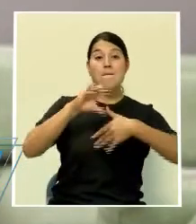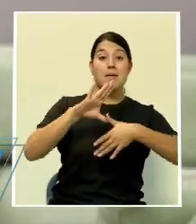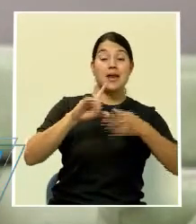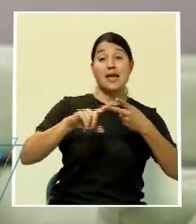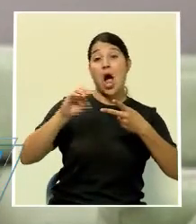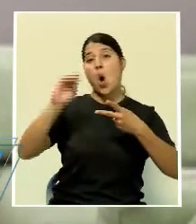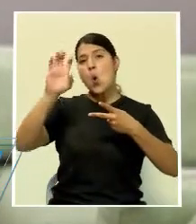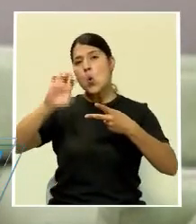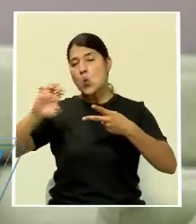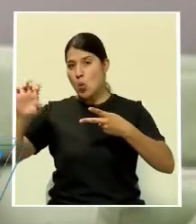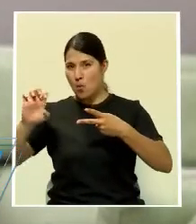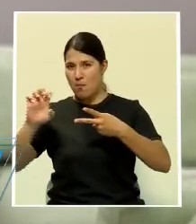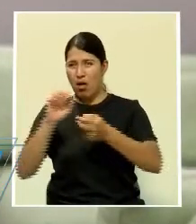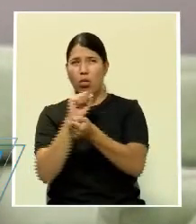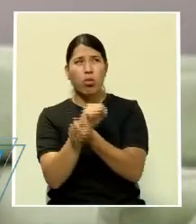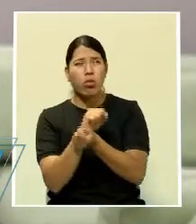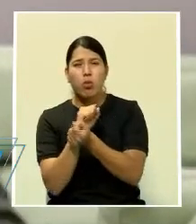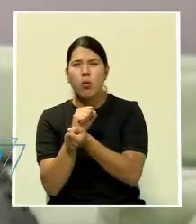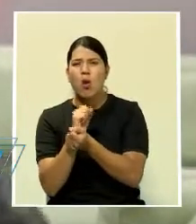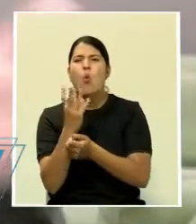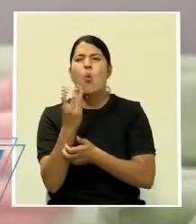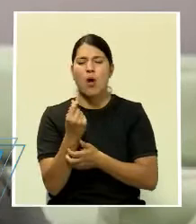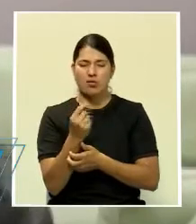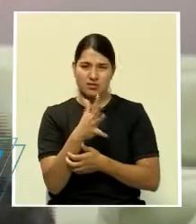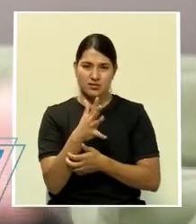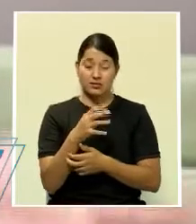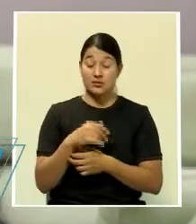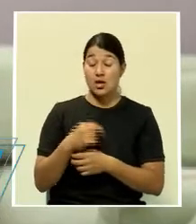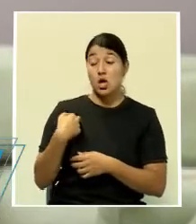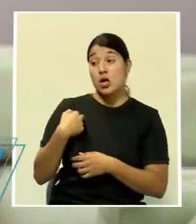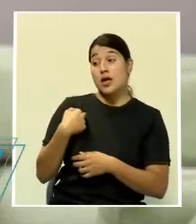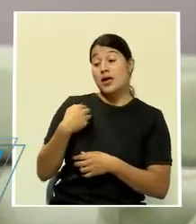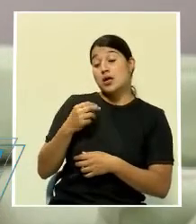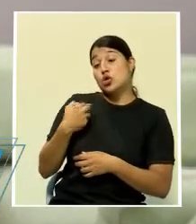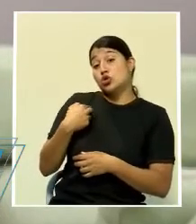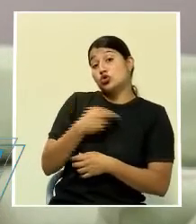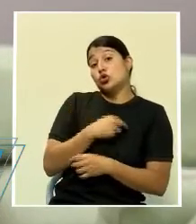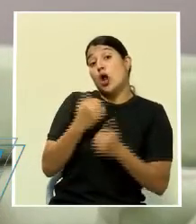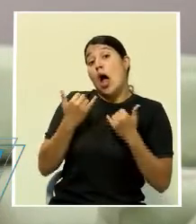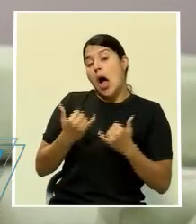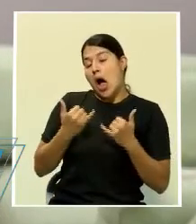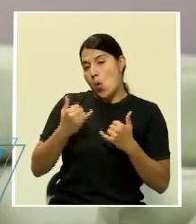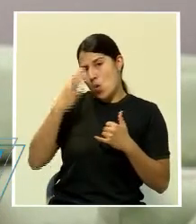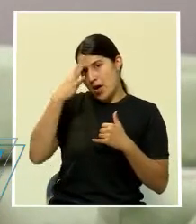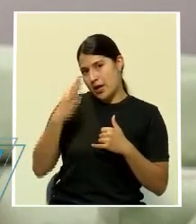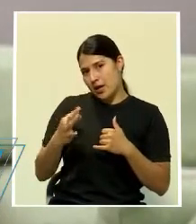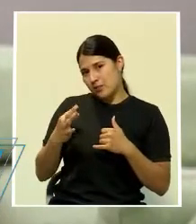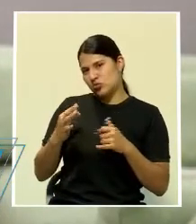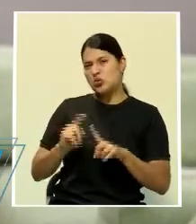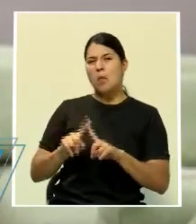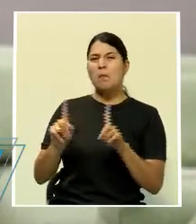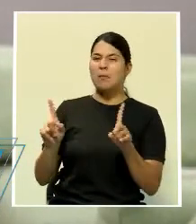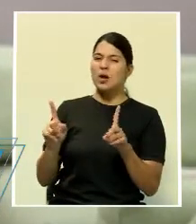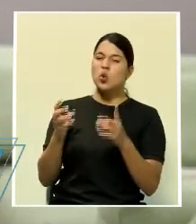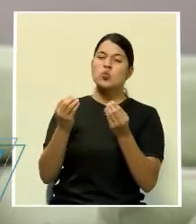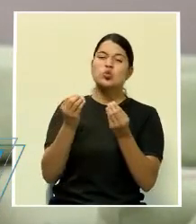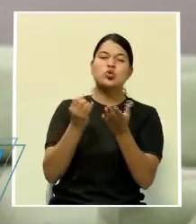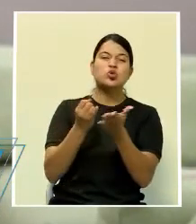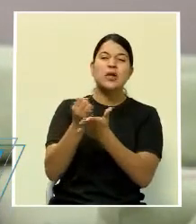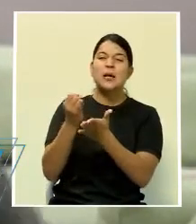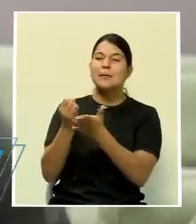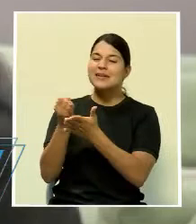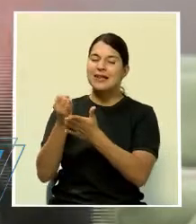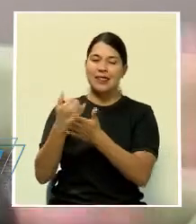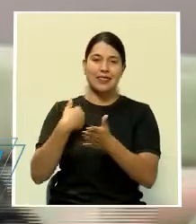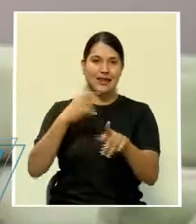En términos numéricos, hablamos actualmente, aunque es un tema de debate entre investigadores, de